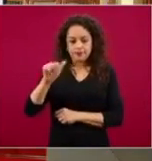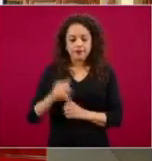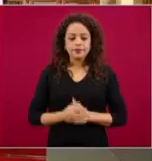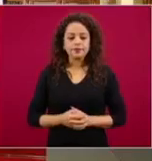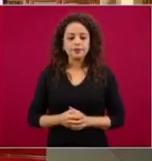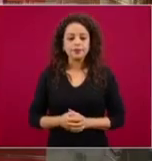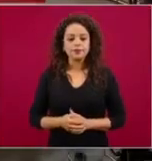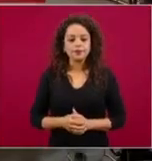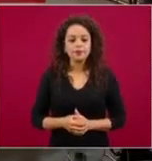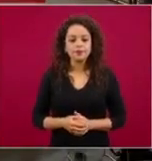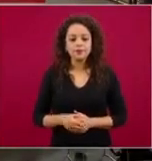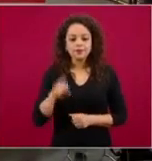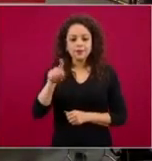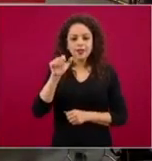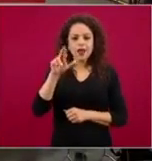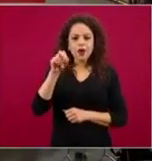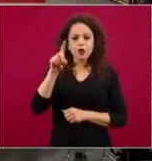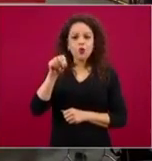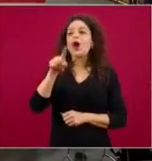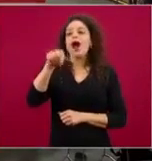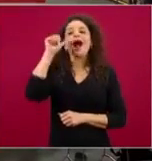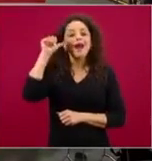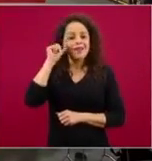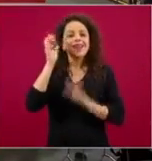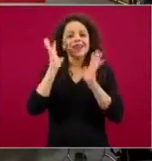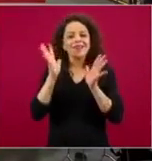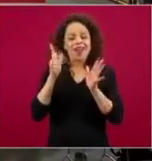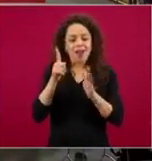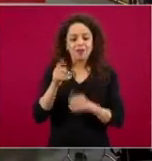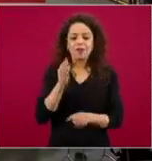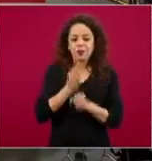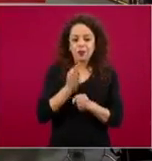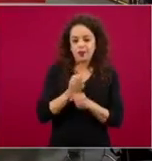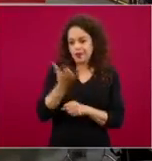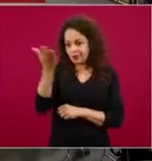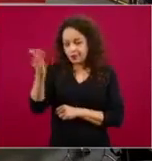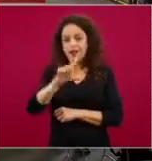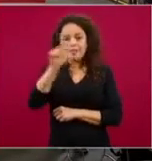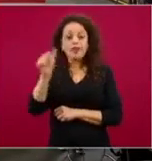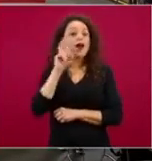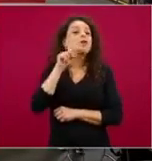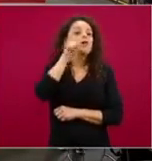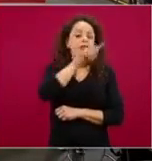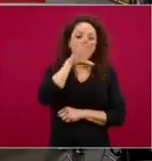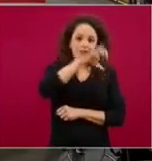la palabra. Carlos Zabaroa, y ahorita si da tiempo nos pasamos allá con usted.